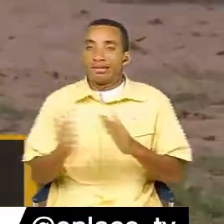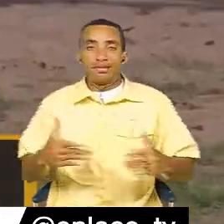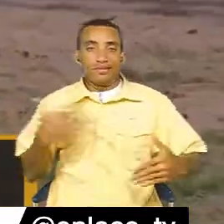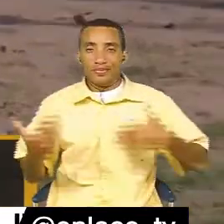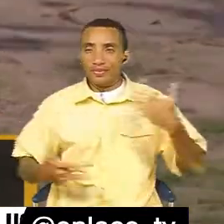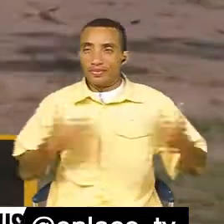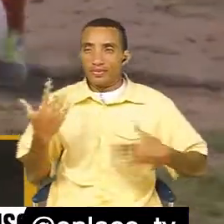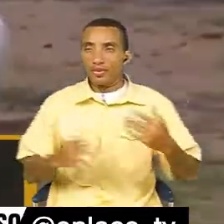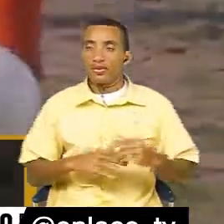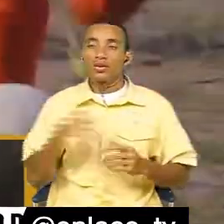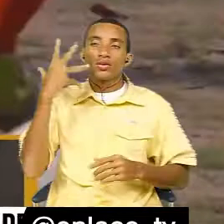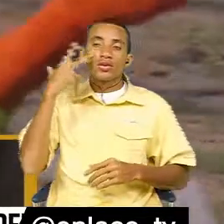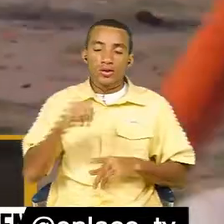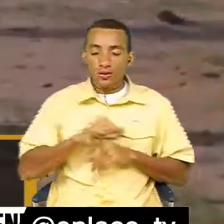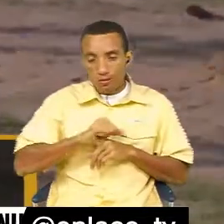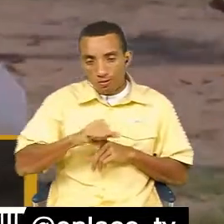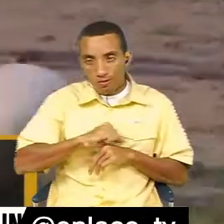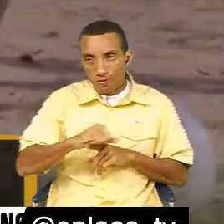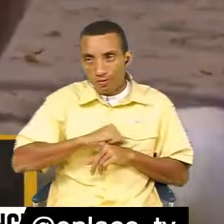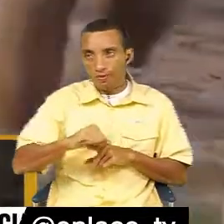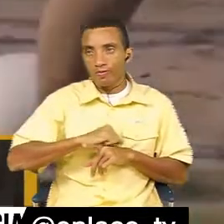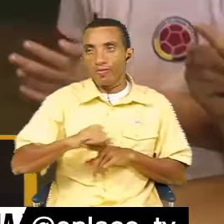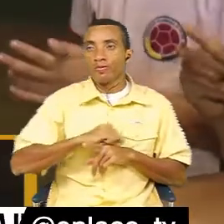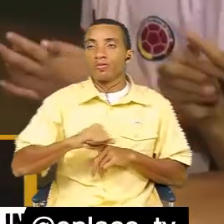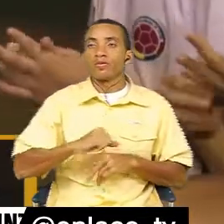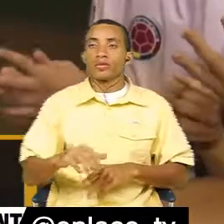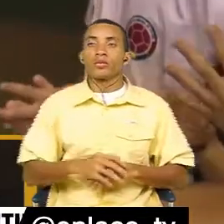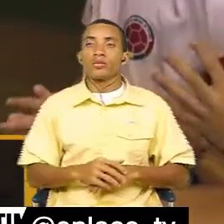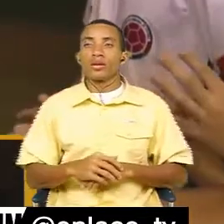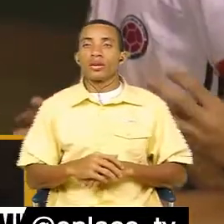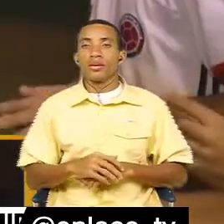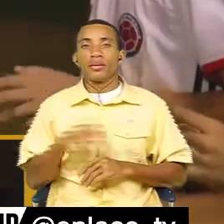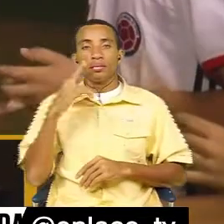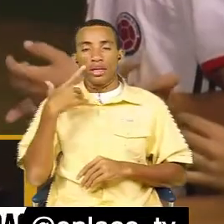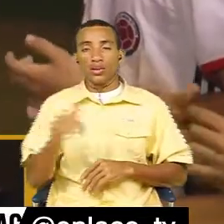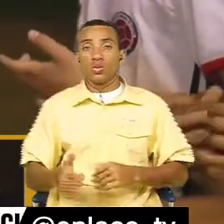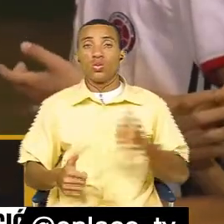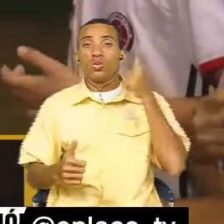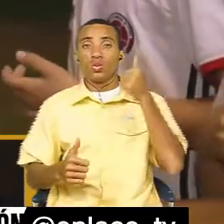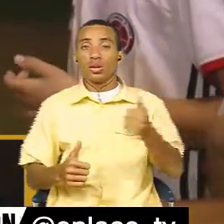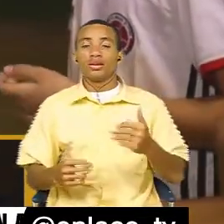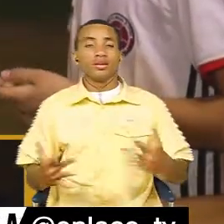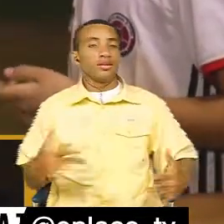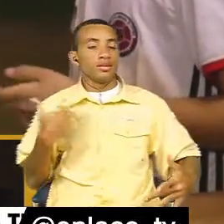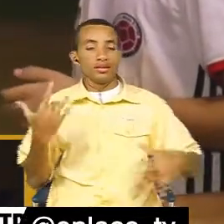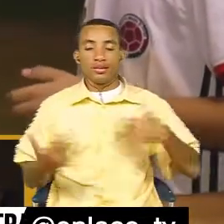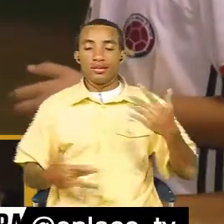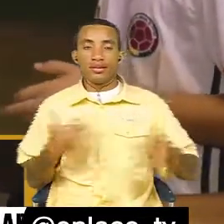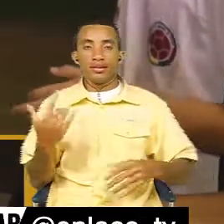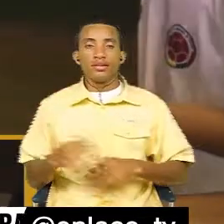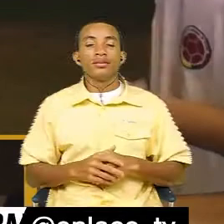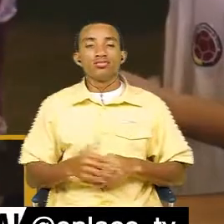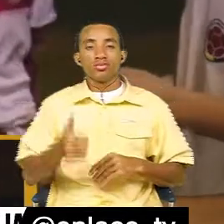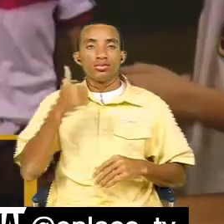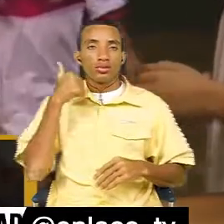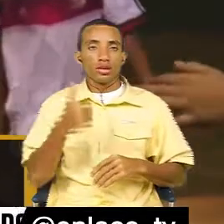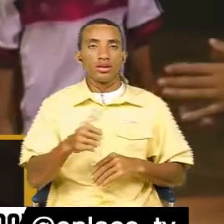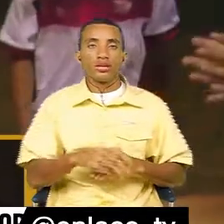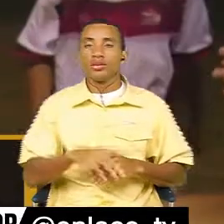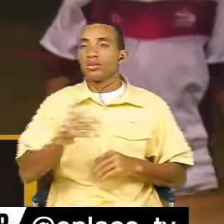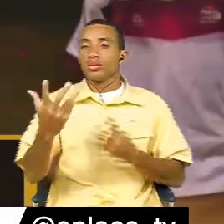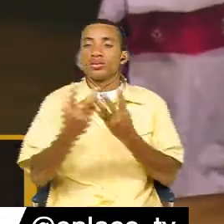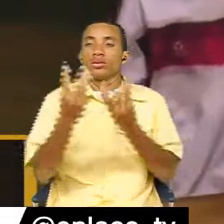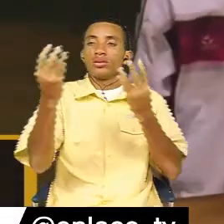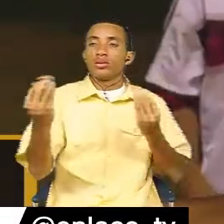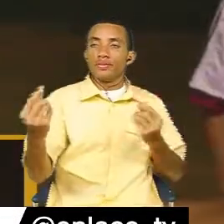día entregan lo mejor de sí en los entrenamientos. Se parece muy bien, se siente bacano porque podemos jugar contra equipos de afuera